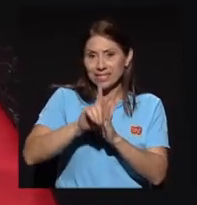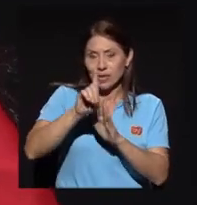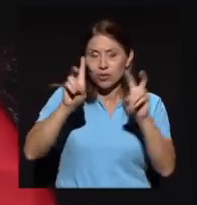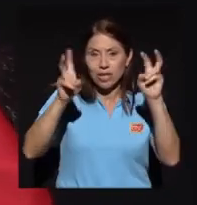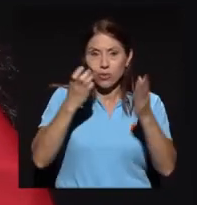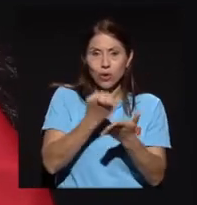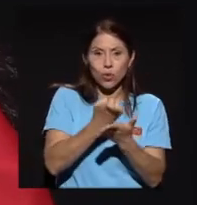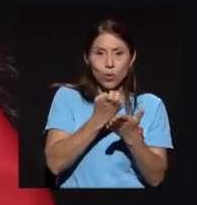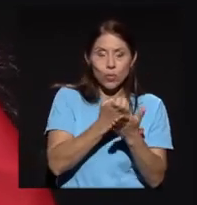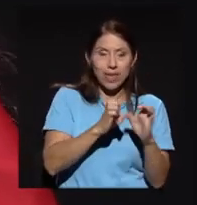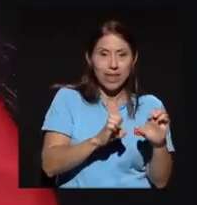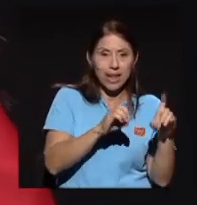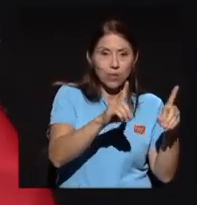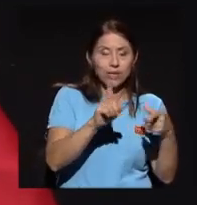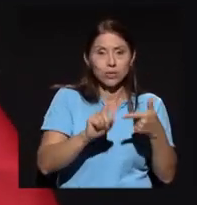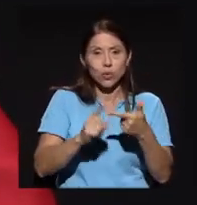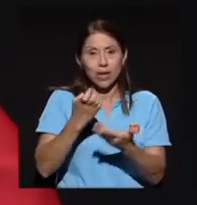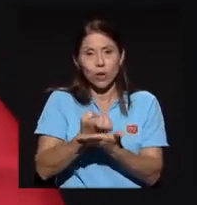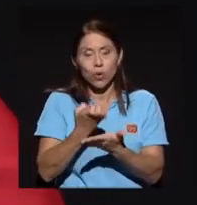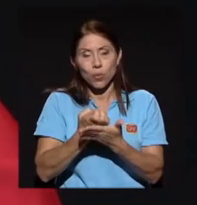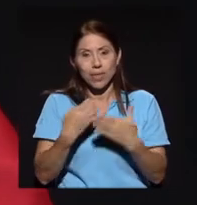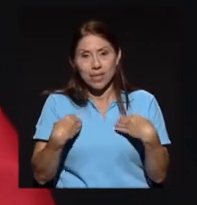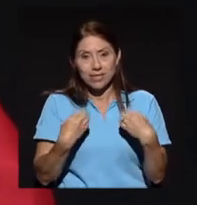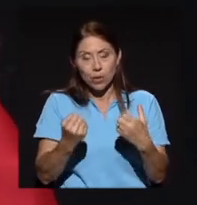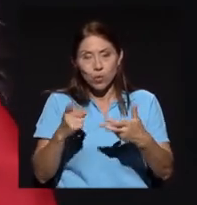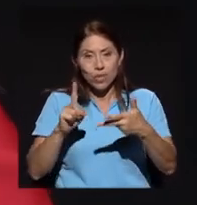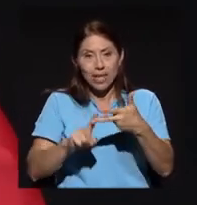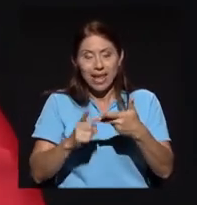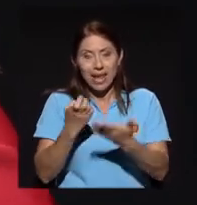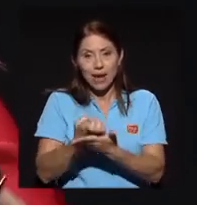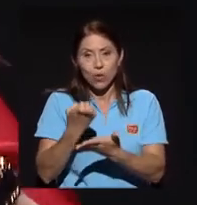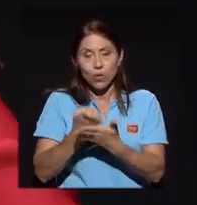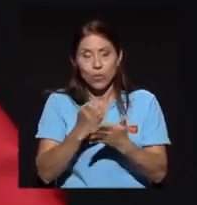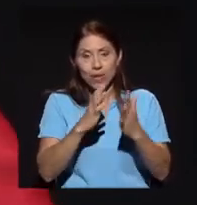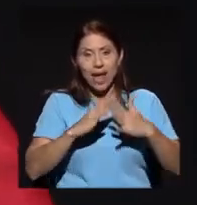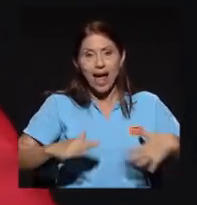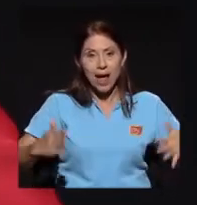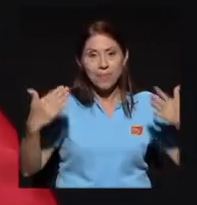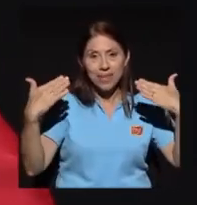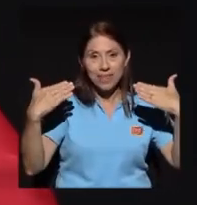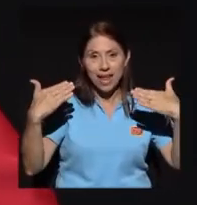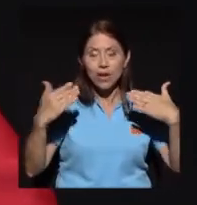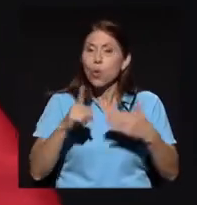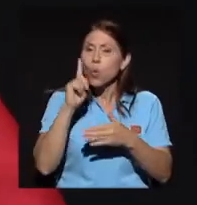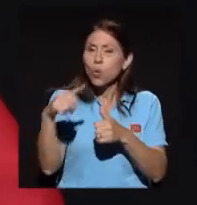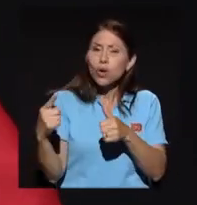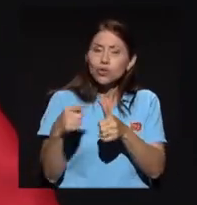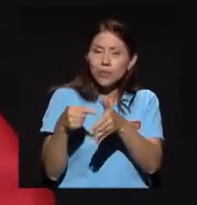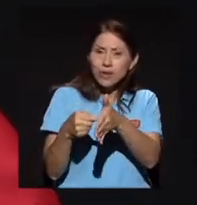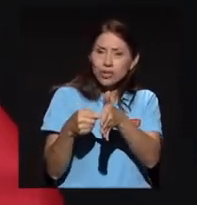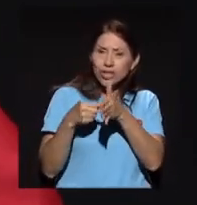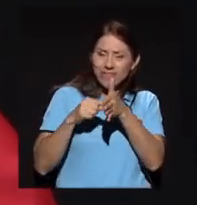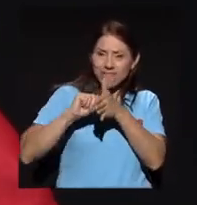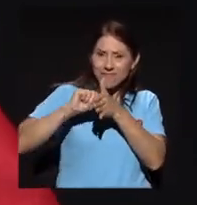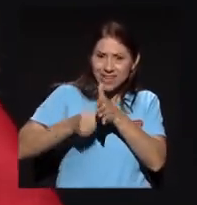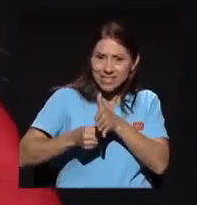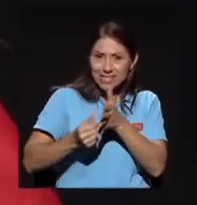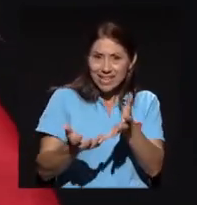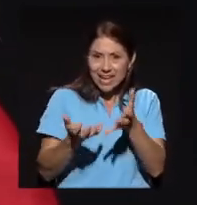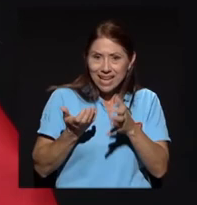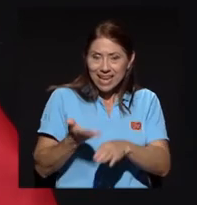educación, economía de la salud, uh-huh. También economía ambiental, que fue uno de los primeros énfasis que yo quería antes de irme, era economía